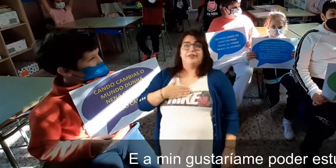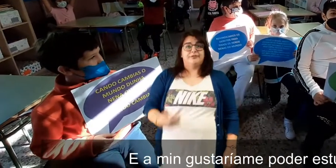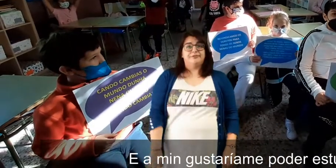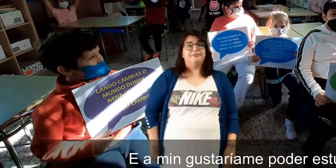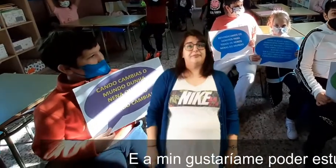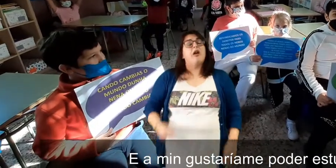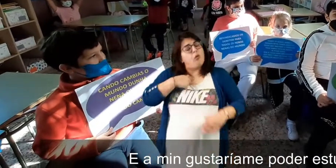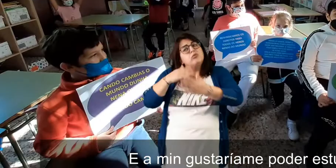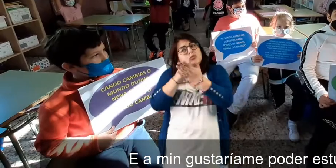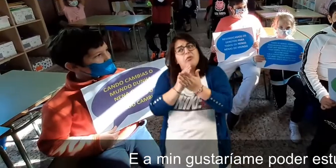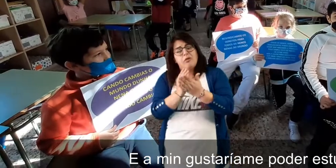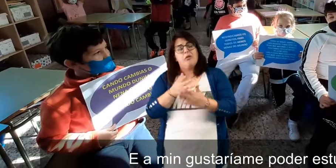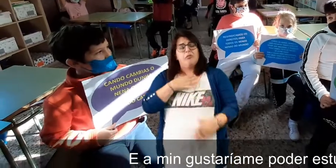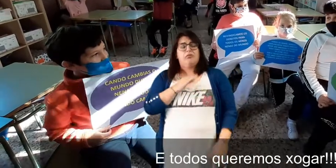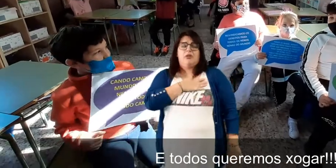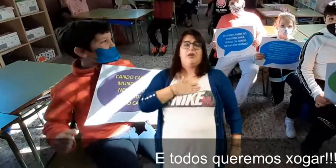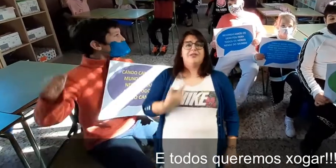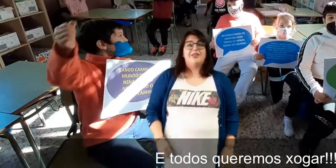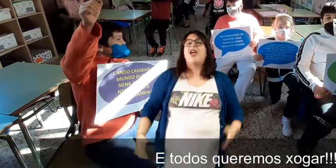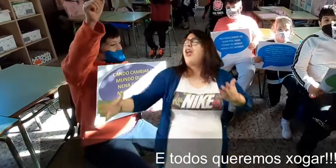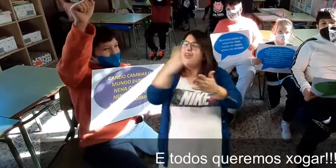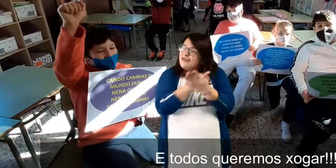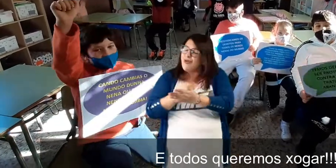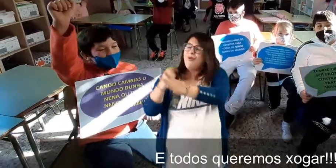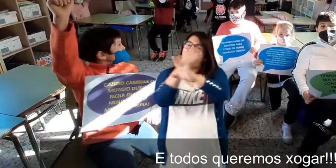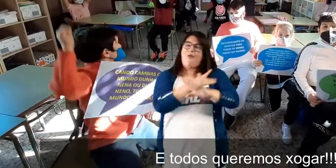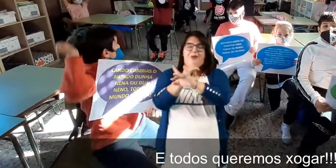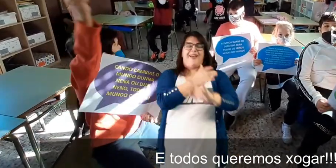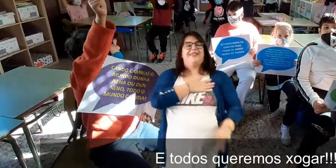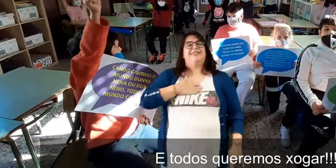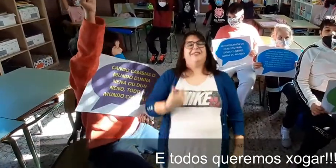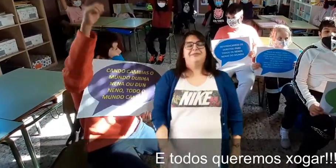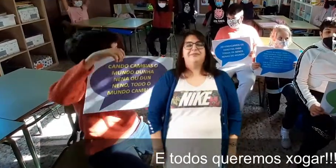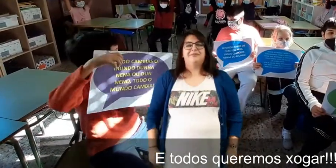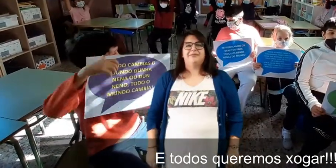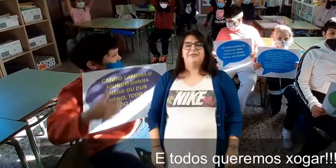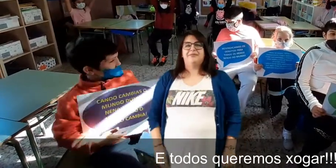A mí gustaría me poder estudiar. ¡Y todos queremos jugar!